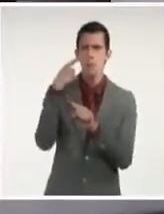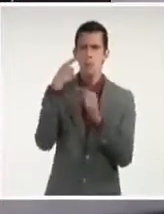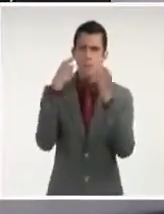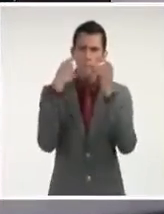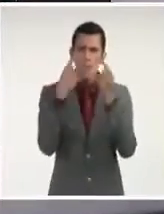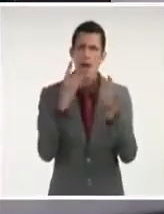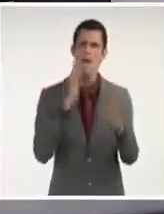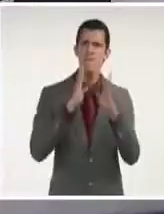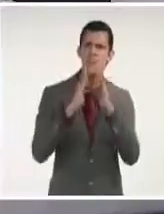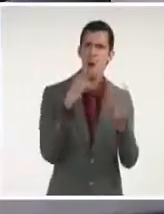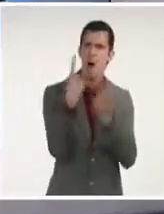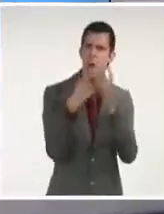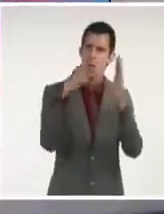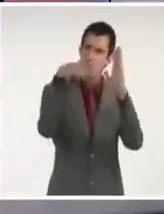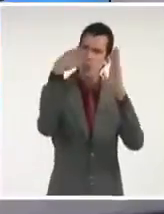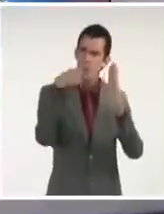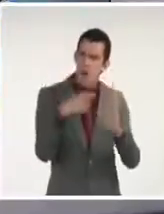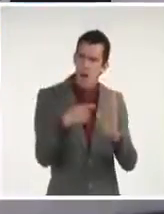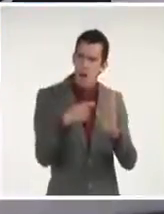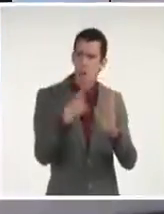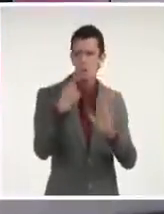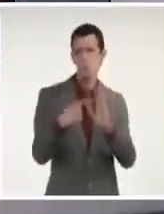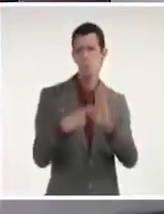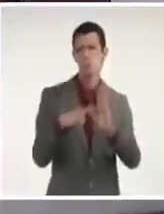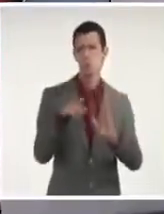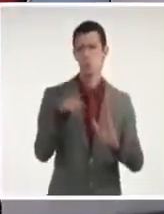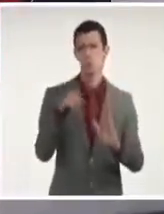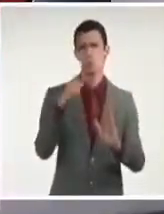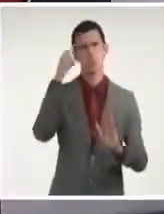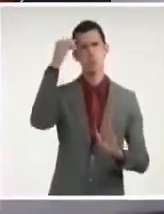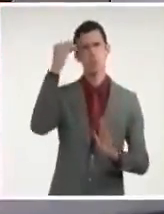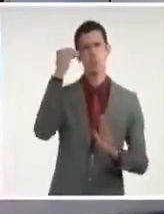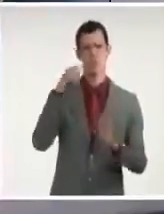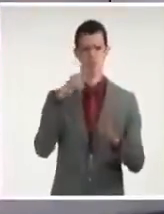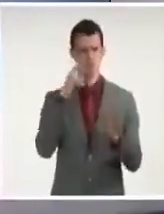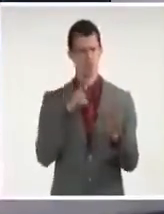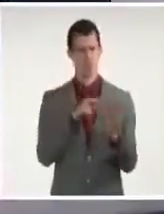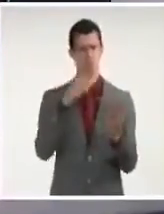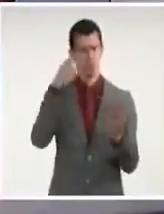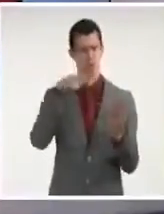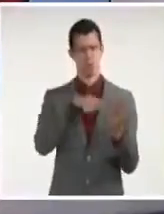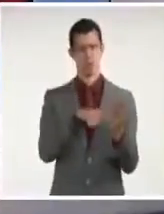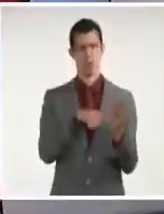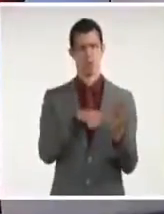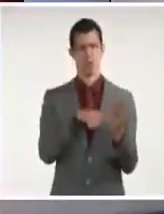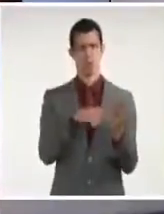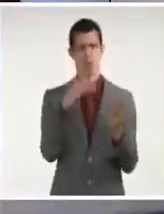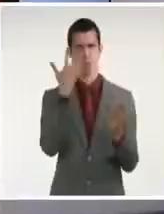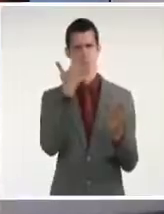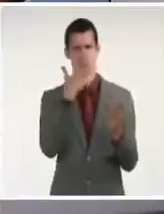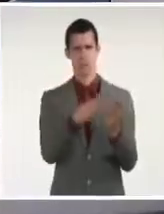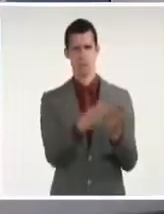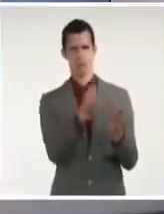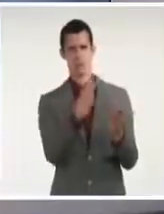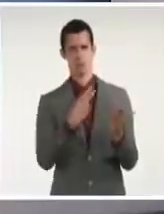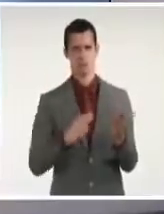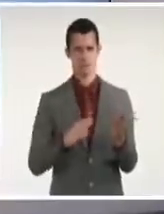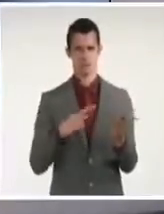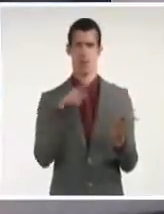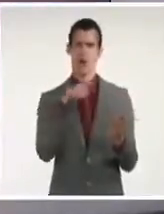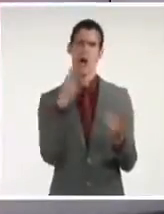sucediendo masacres, no me crea a mí. Cuestiónese la fuente de ese video, si está editado, de dónde